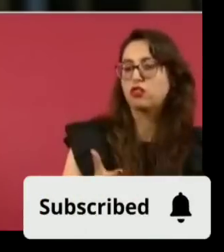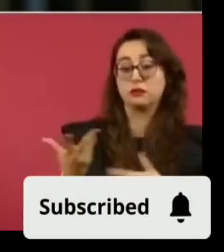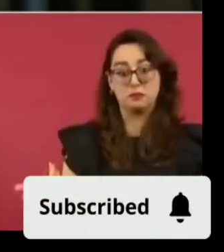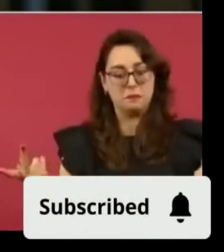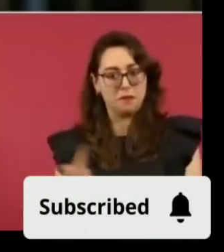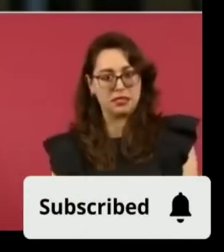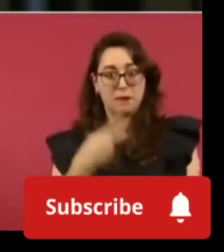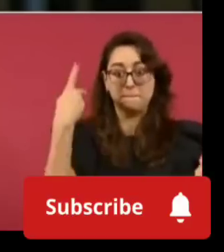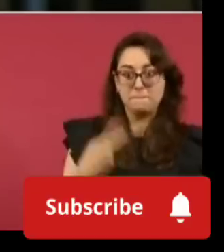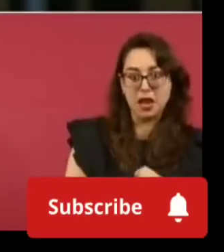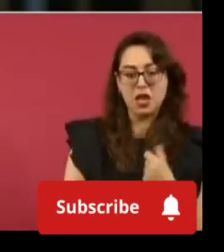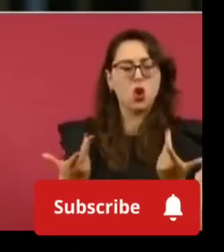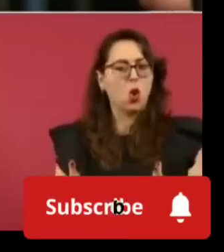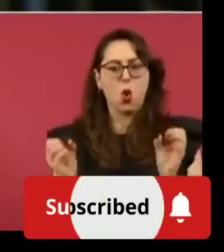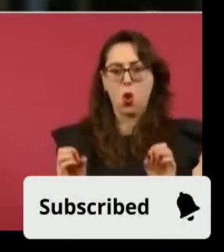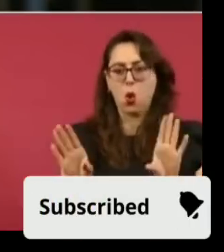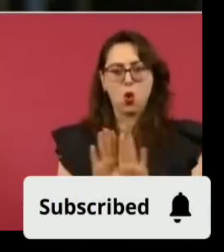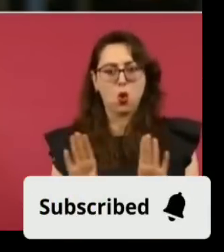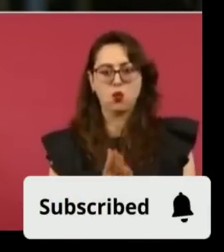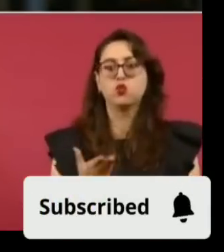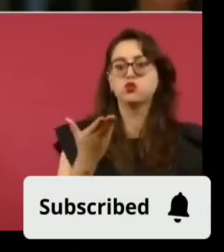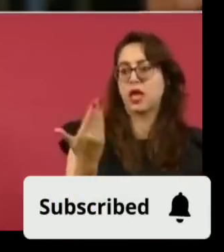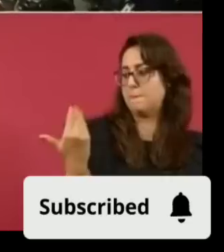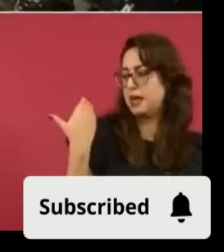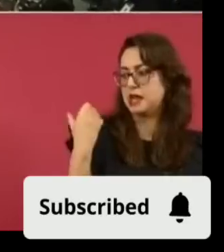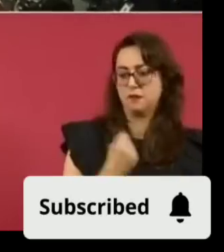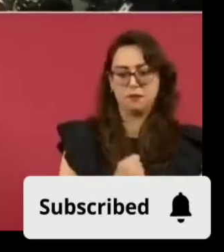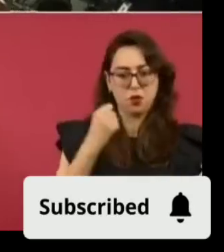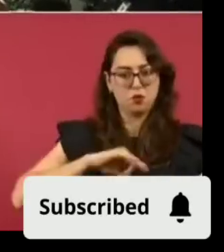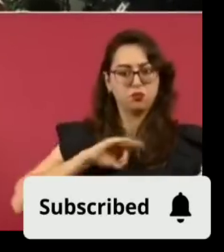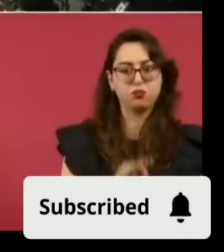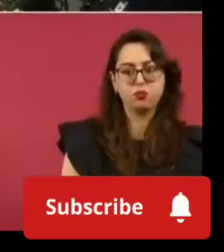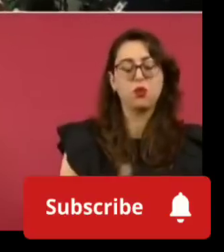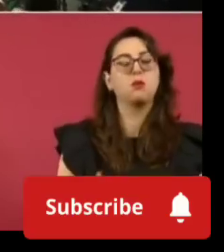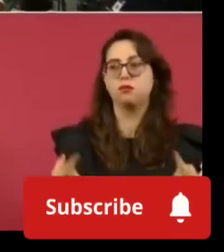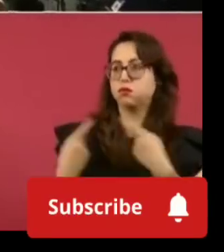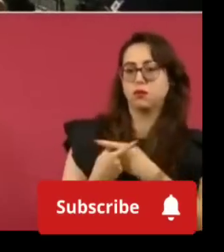O si esto queda anulado ya con el nuevo decreto de hace unos días. Sí,